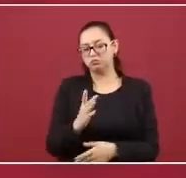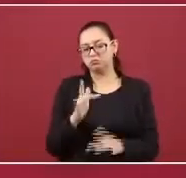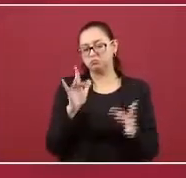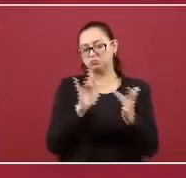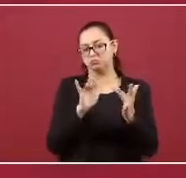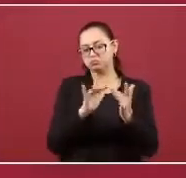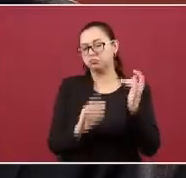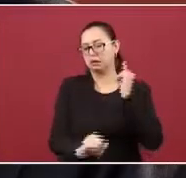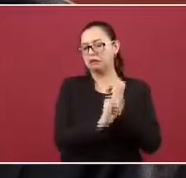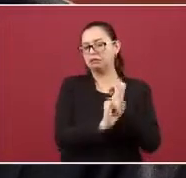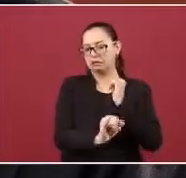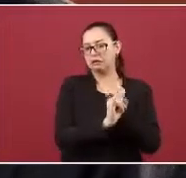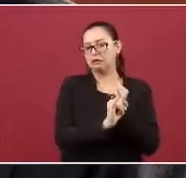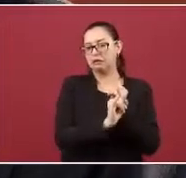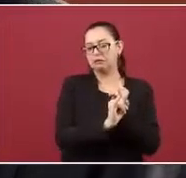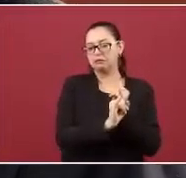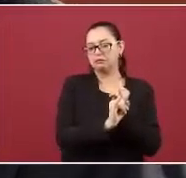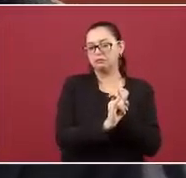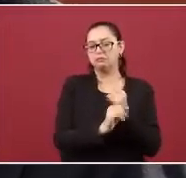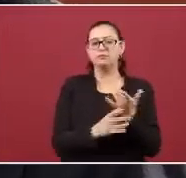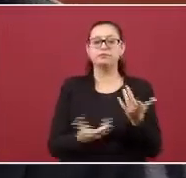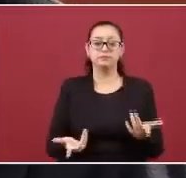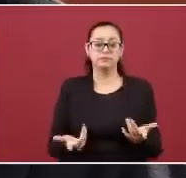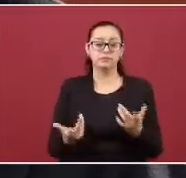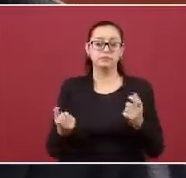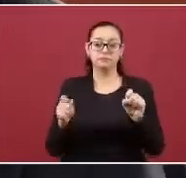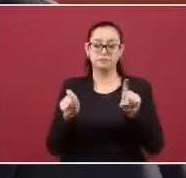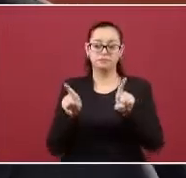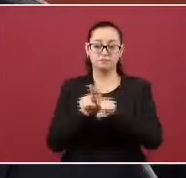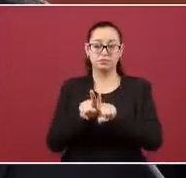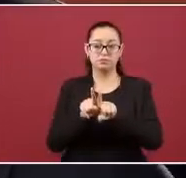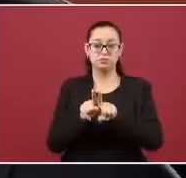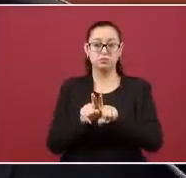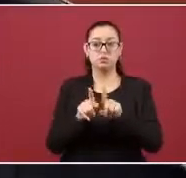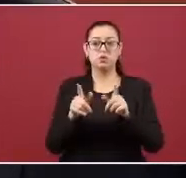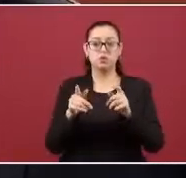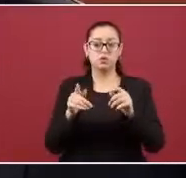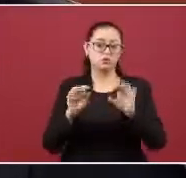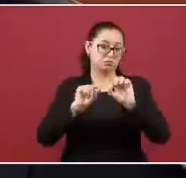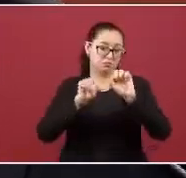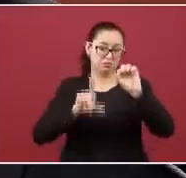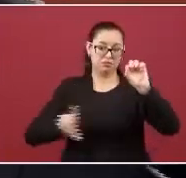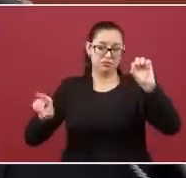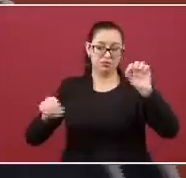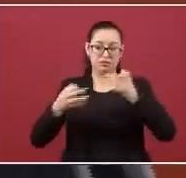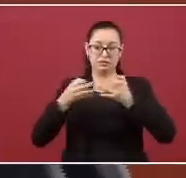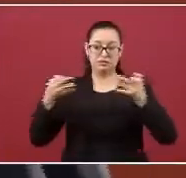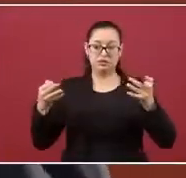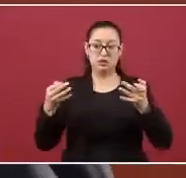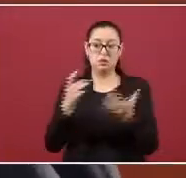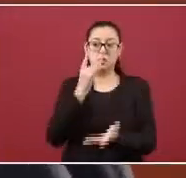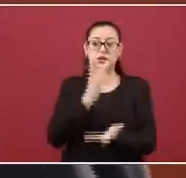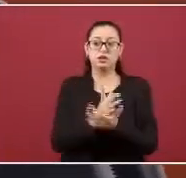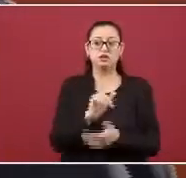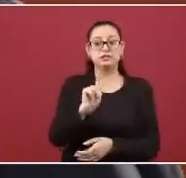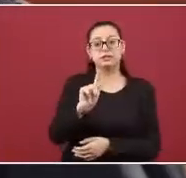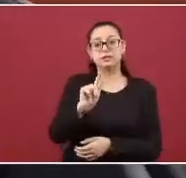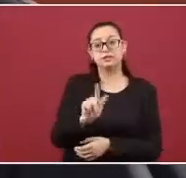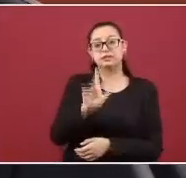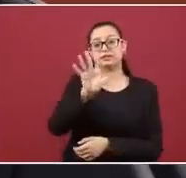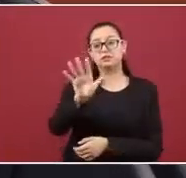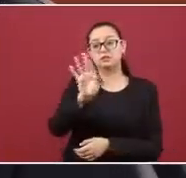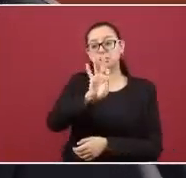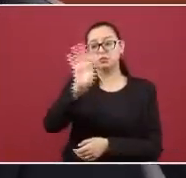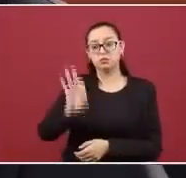territorialmente, lo hemos dicho aquí en otras ocasiones, solo el 75% del